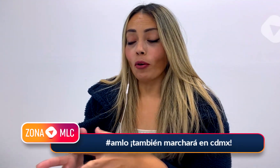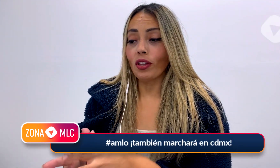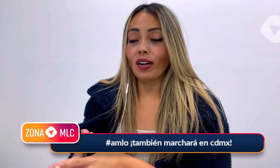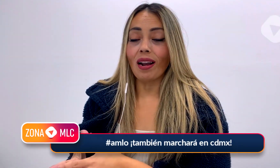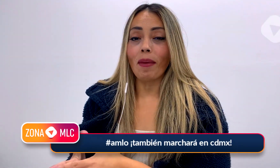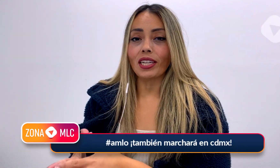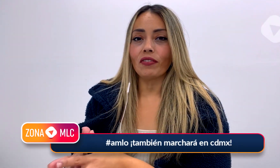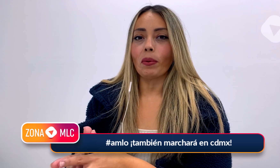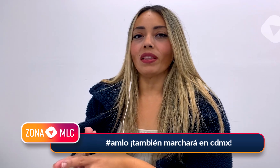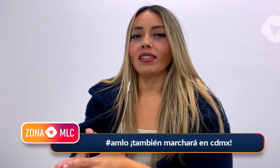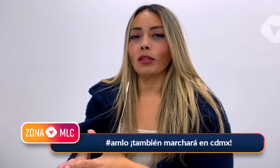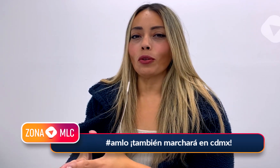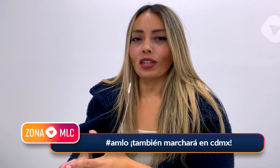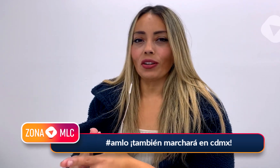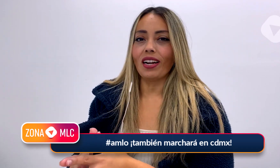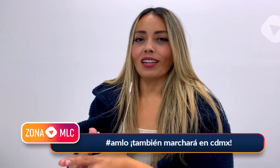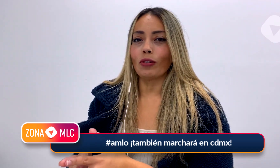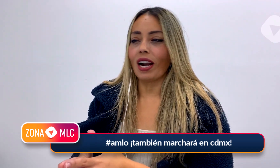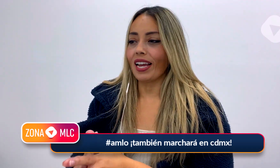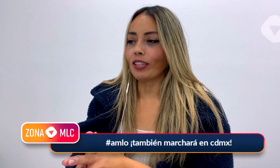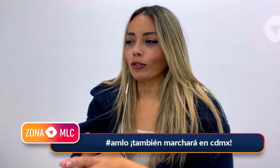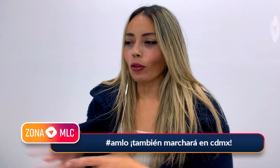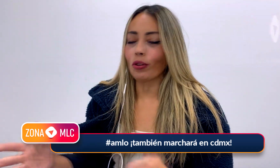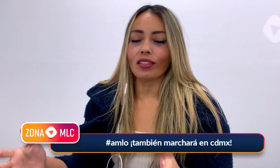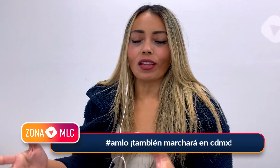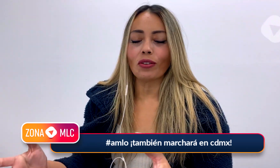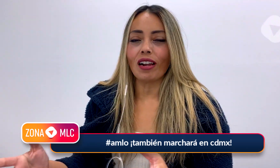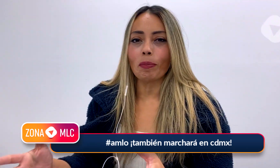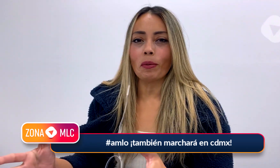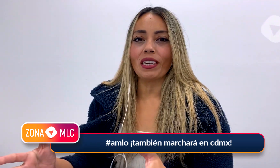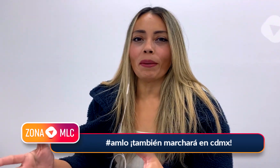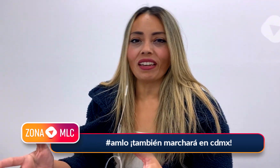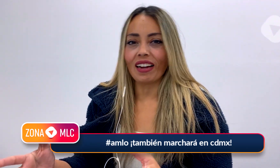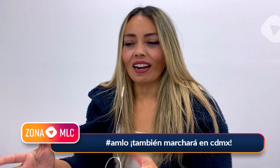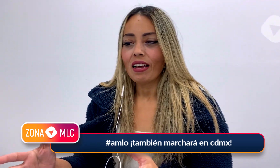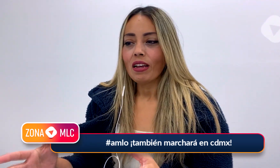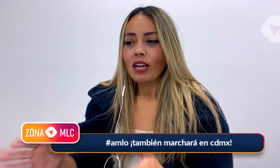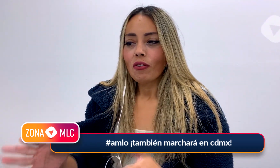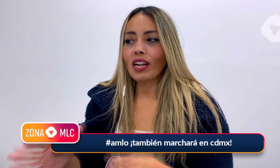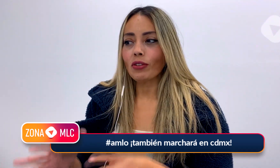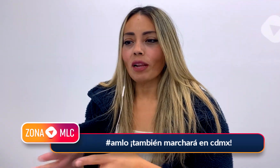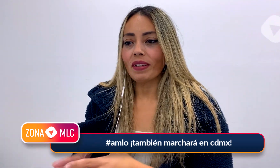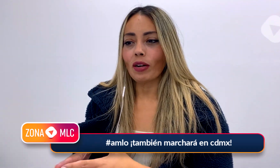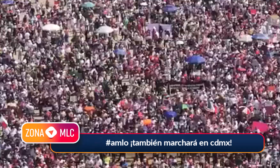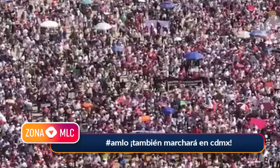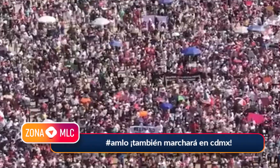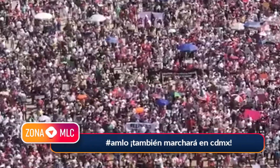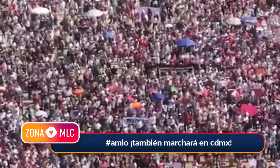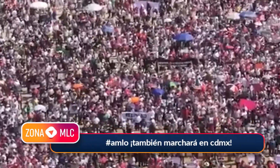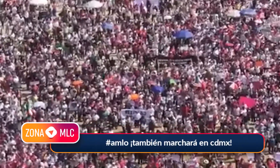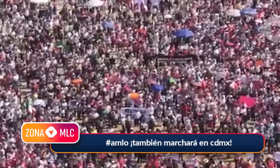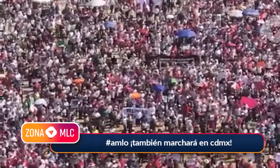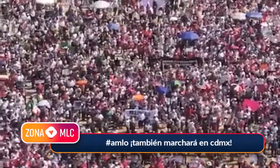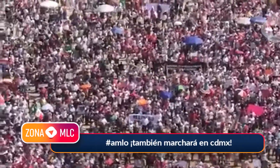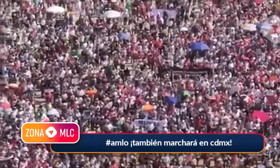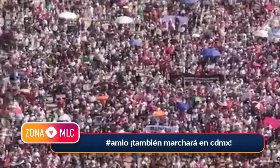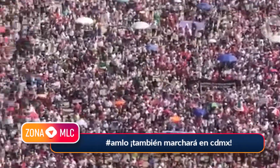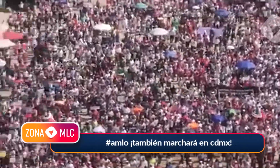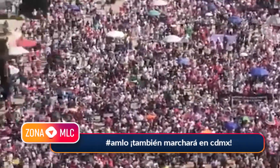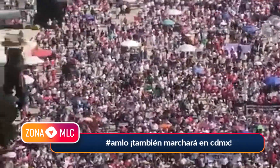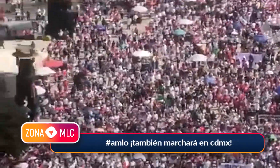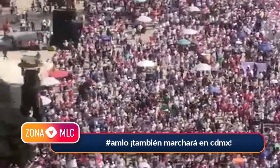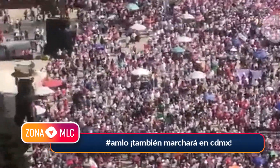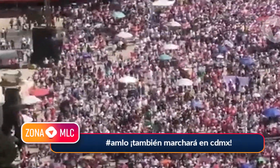que acudieron a la marcha a favor del Instituto Nacional Electoral en todos los estados de la República Mexicana fueran solamente conservadores, creo que no